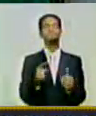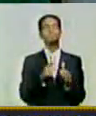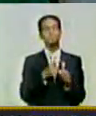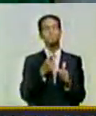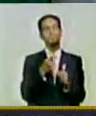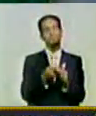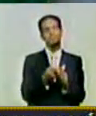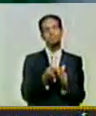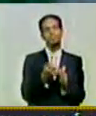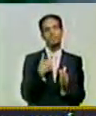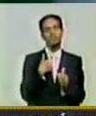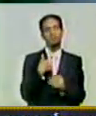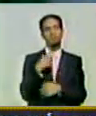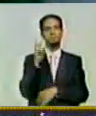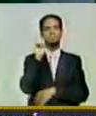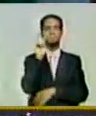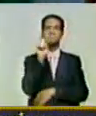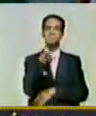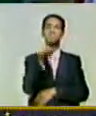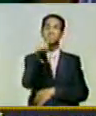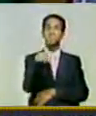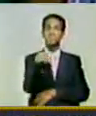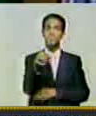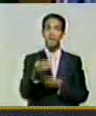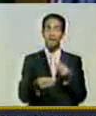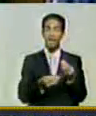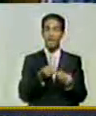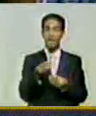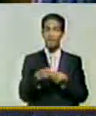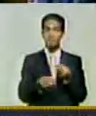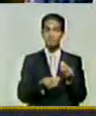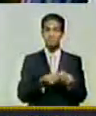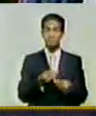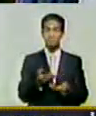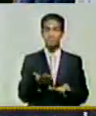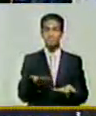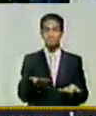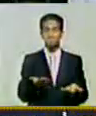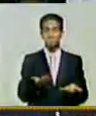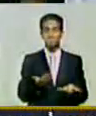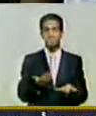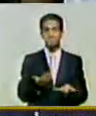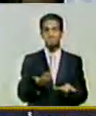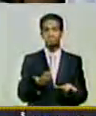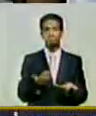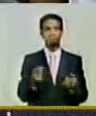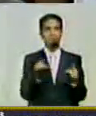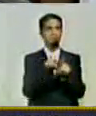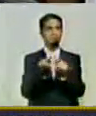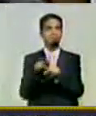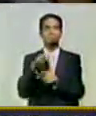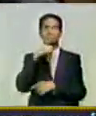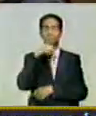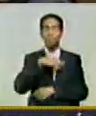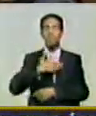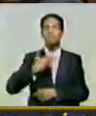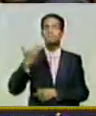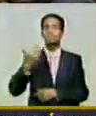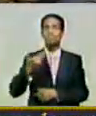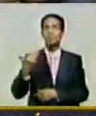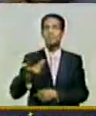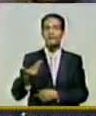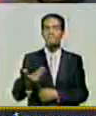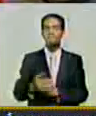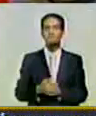destaco, pues, este hecho como un hecho sumamente histórico, importante, revelador del